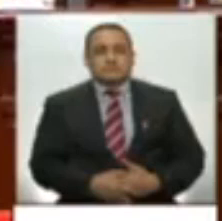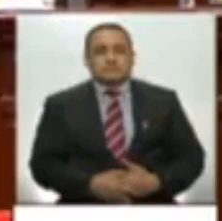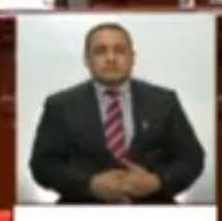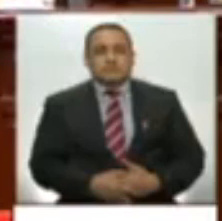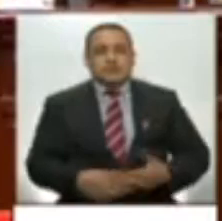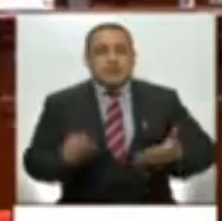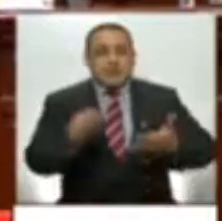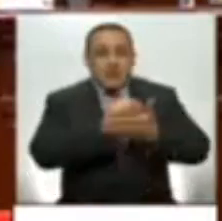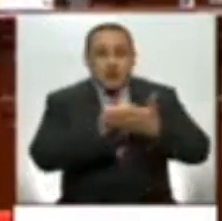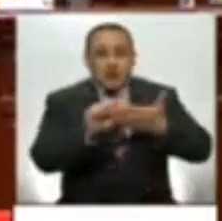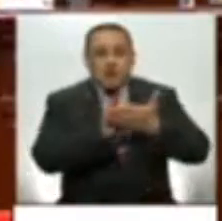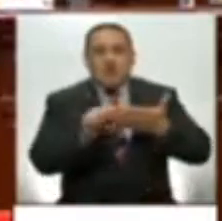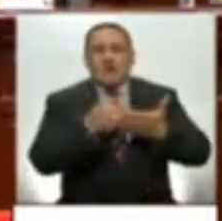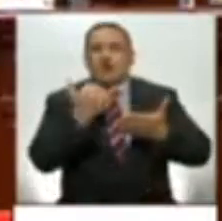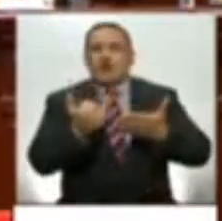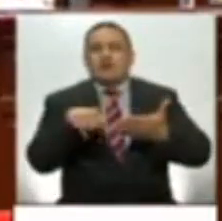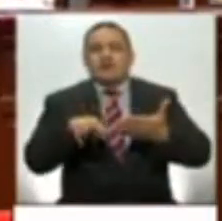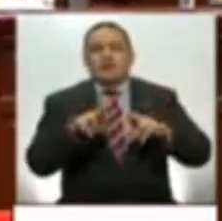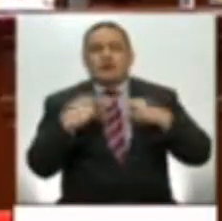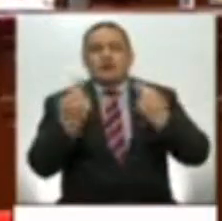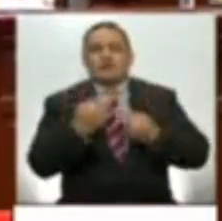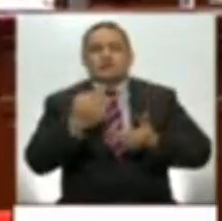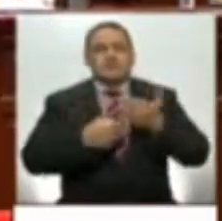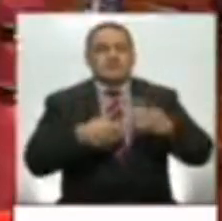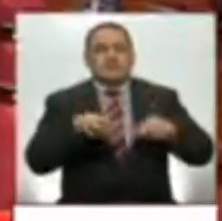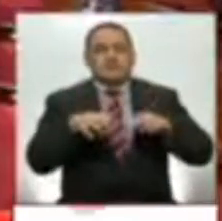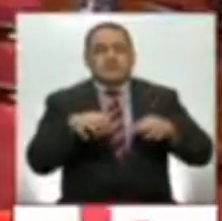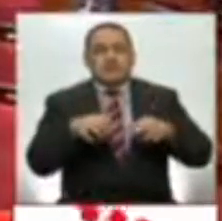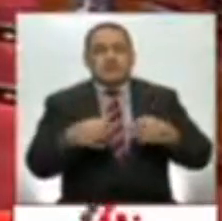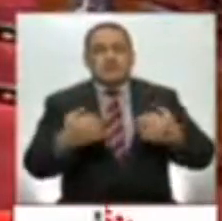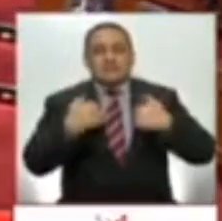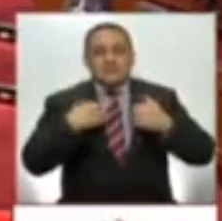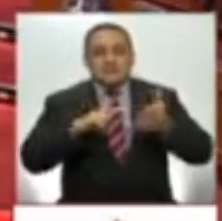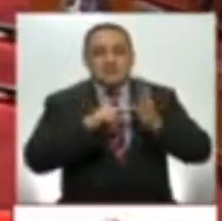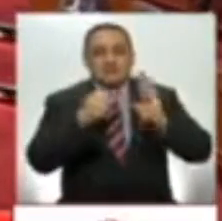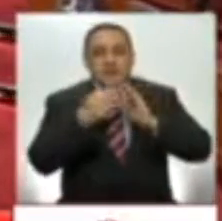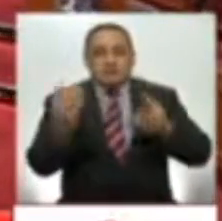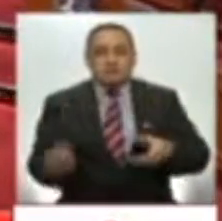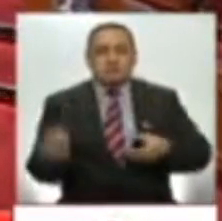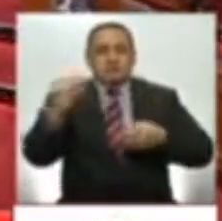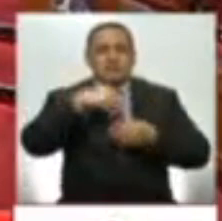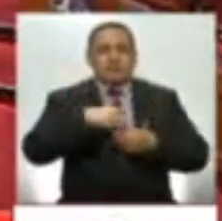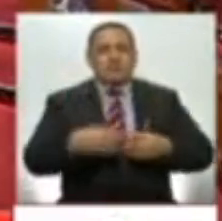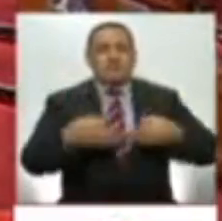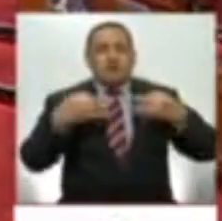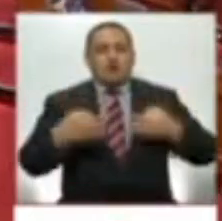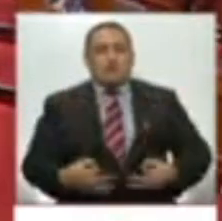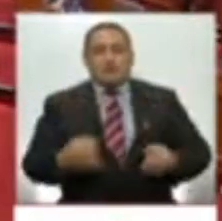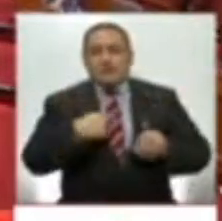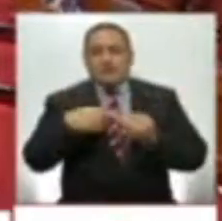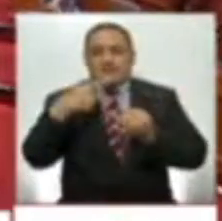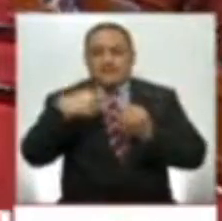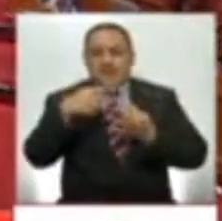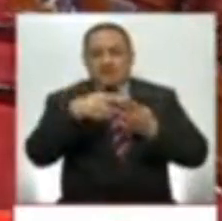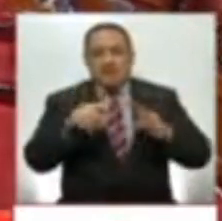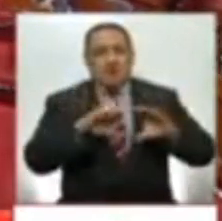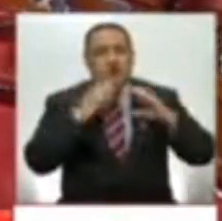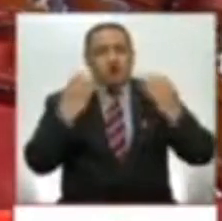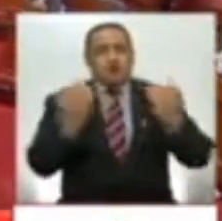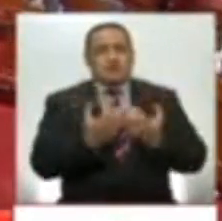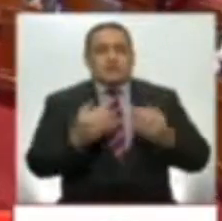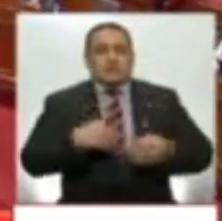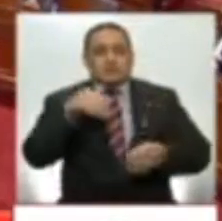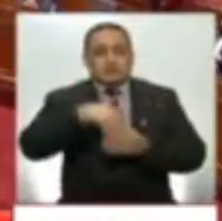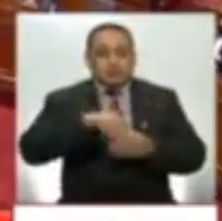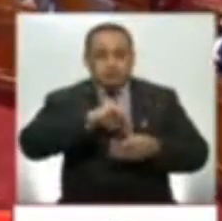La agenda de la presente sesión comprende la incorporación formal de los congresistas